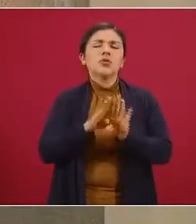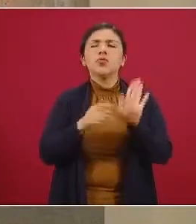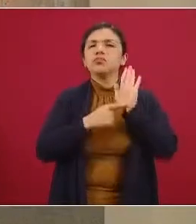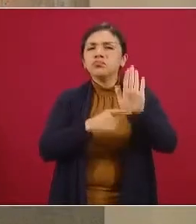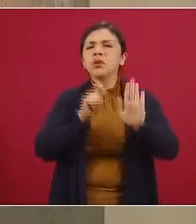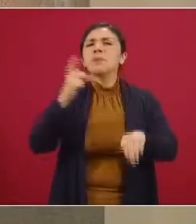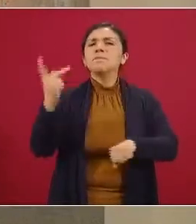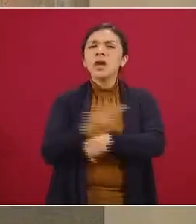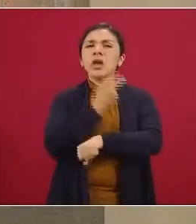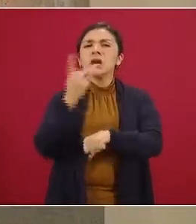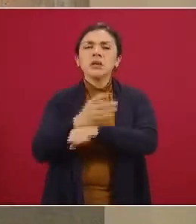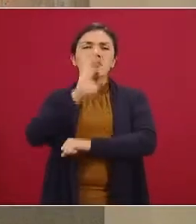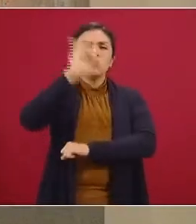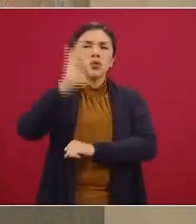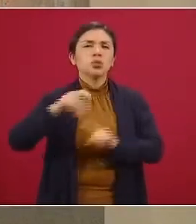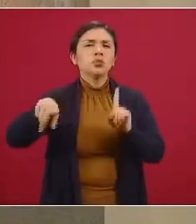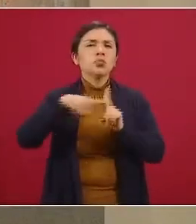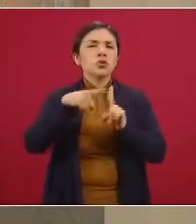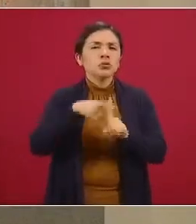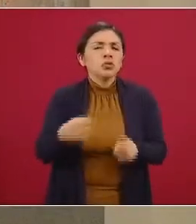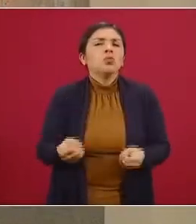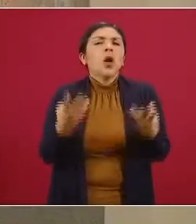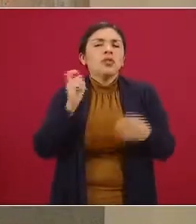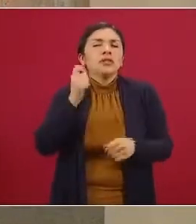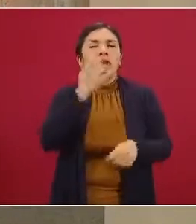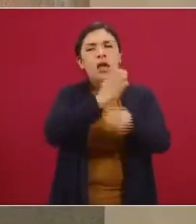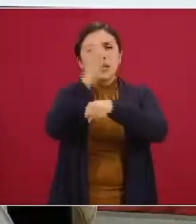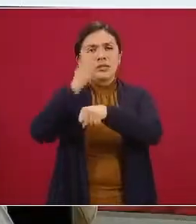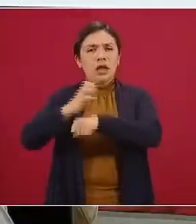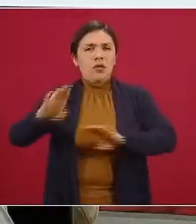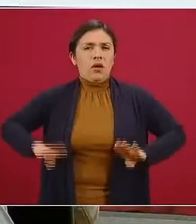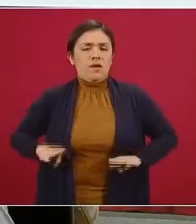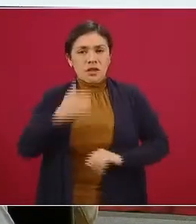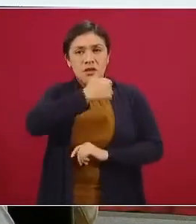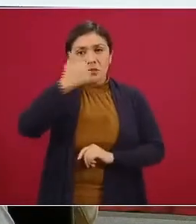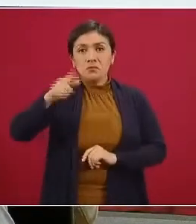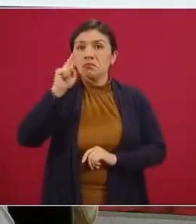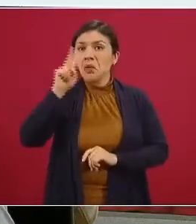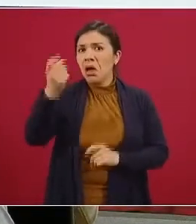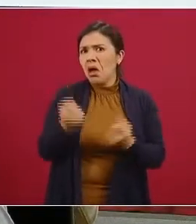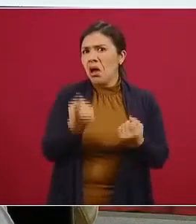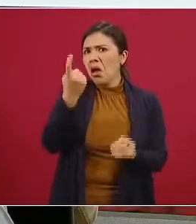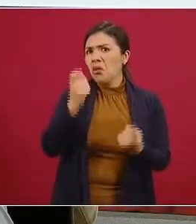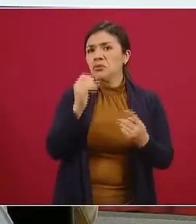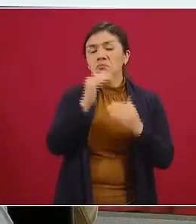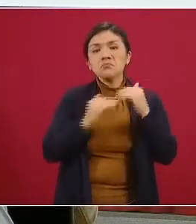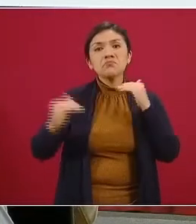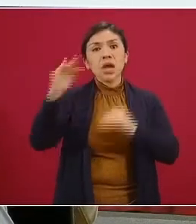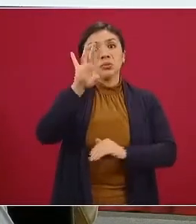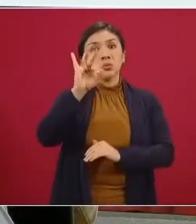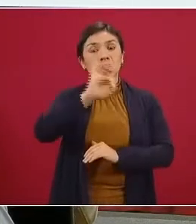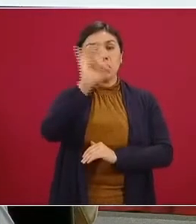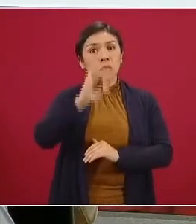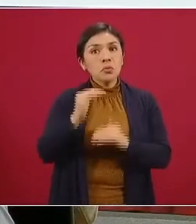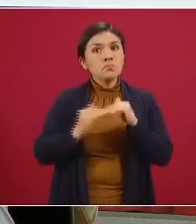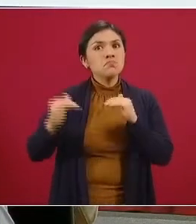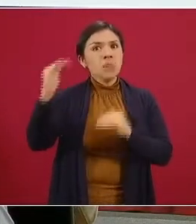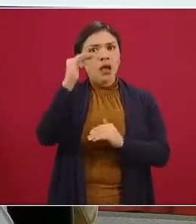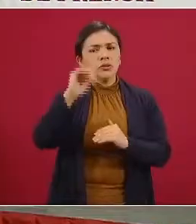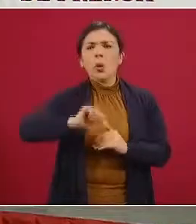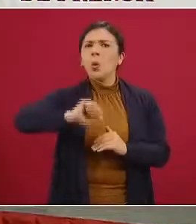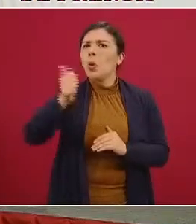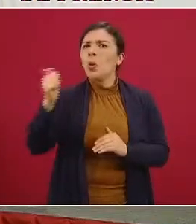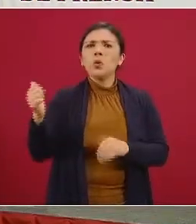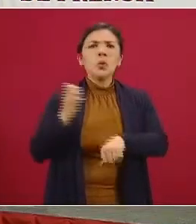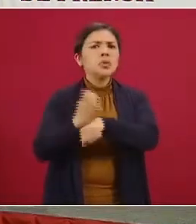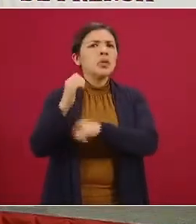este porcentaje de positividad en las entidades. Y ustedes van a ver que hay entidades que inclusive están por encima del 40% y hay entidades